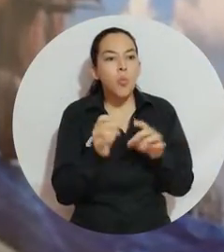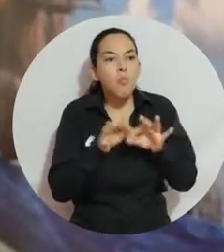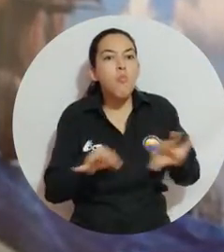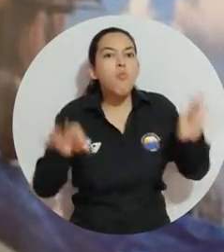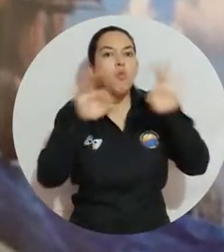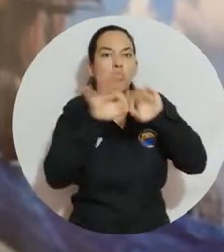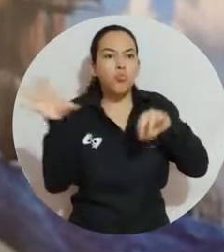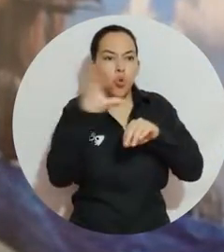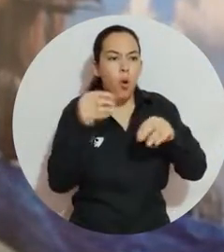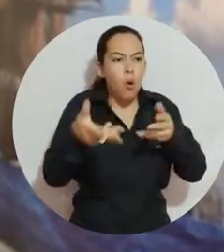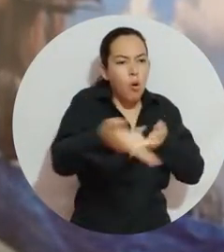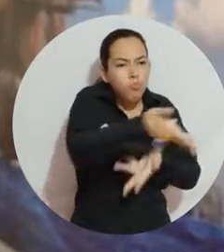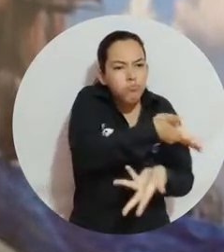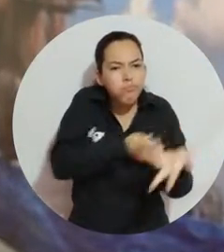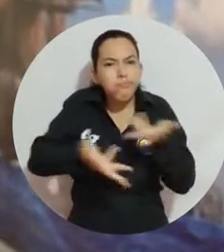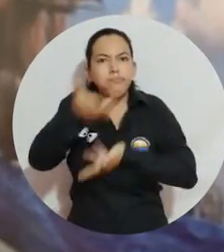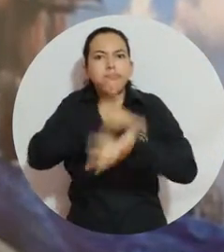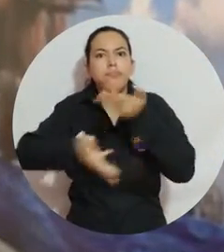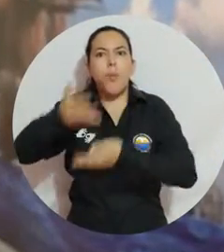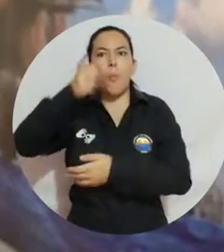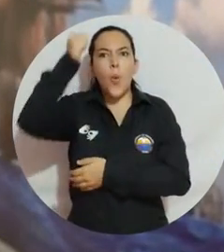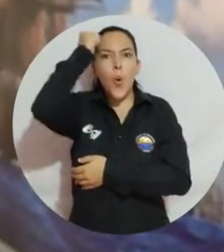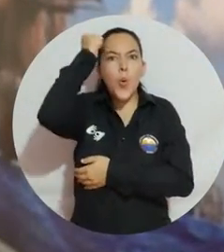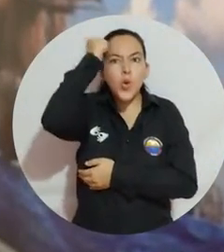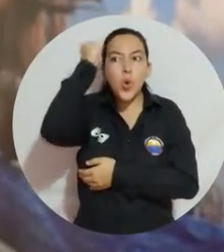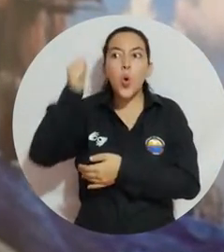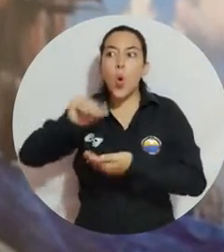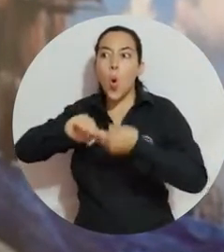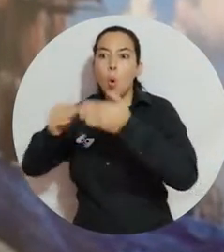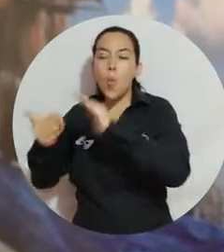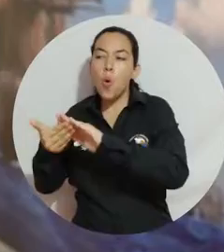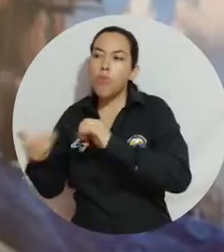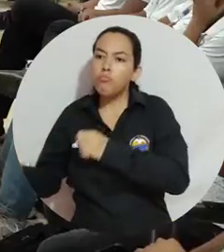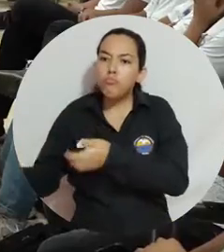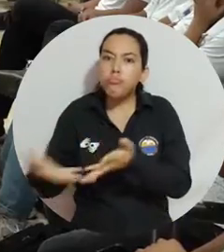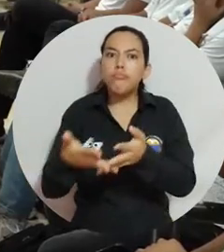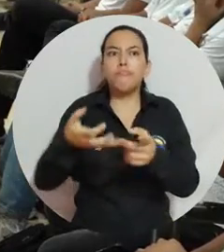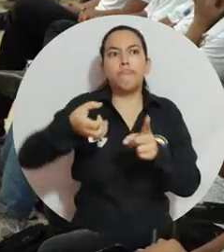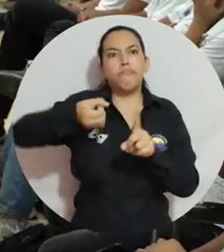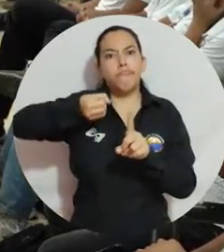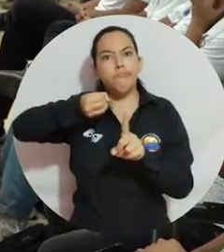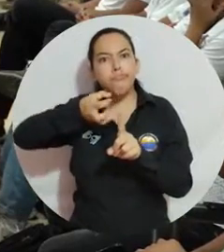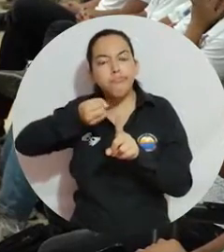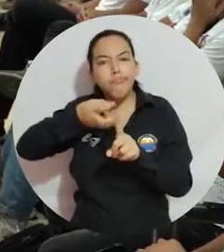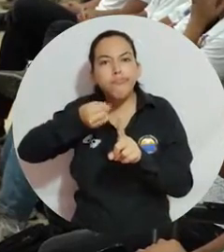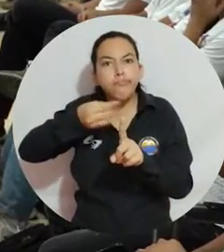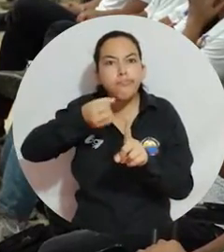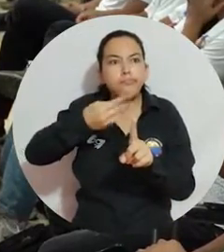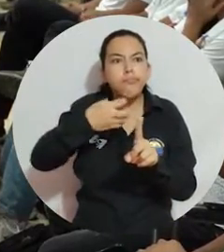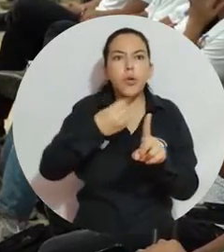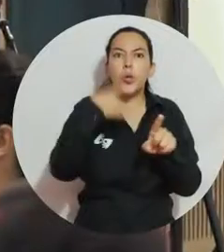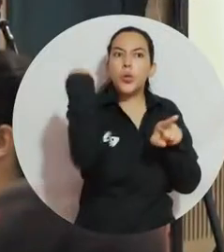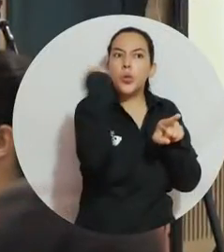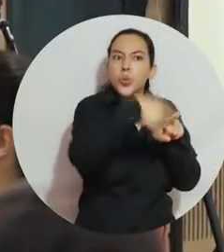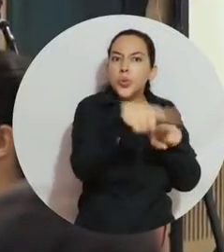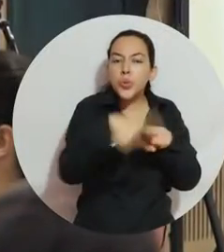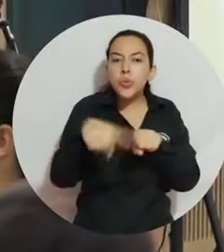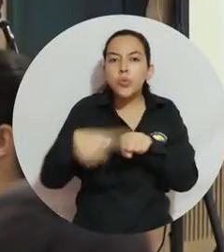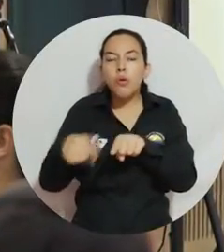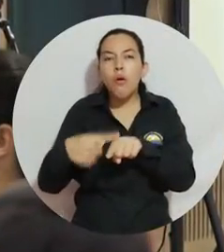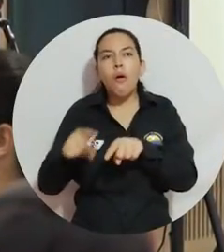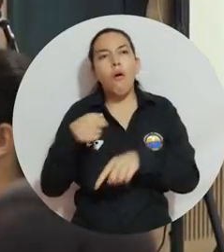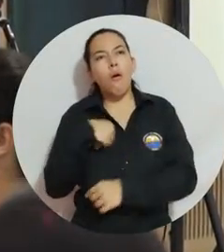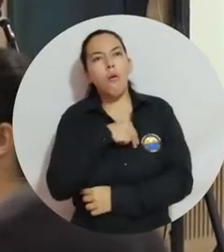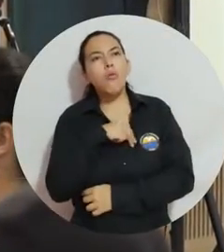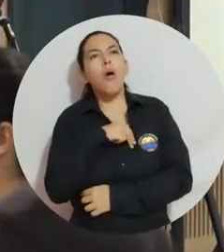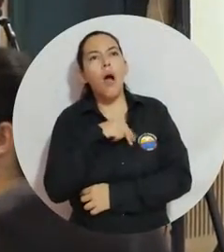podemos conjugarnos como los profesores, estudiantes y toda la comunidad para tener charlas, espacios de unas ponencias